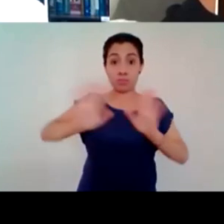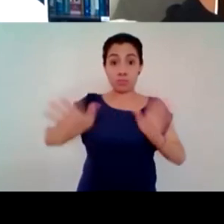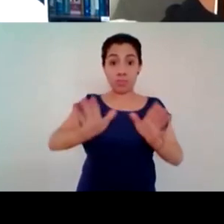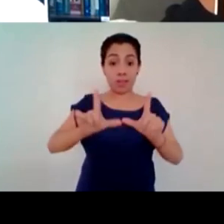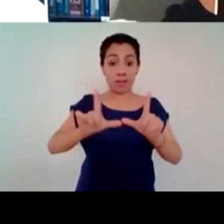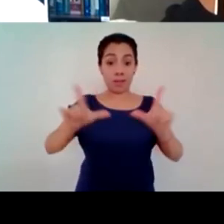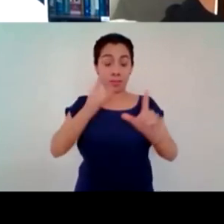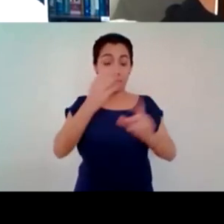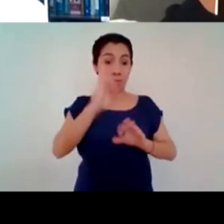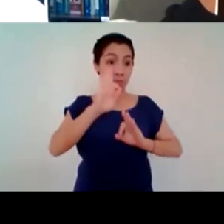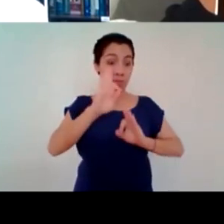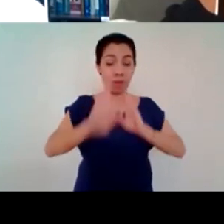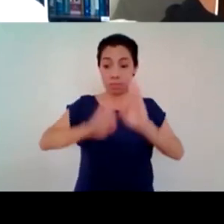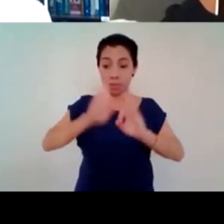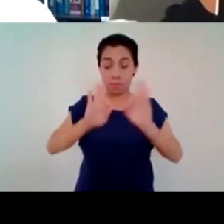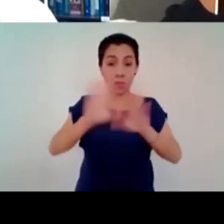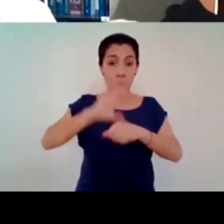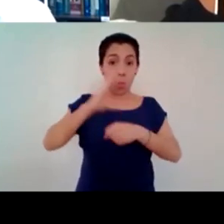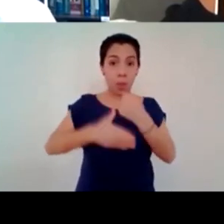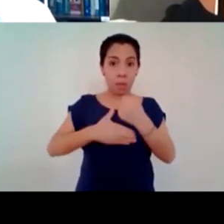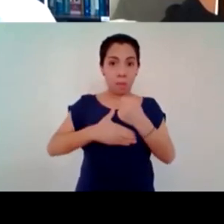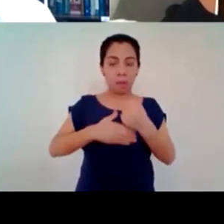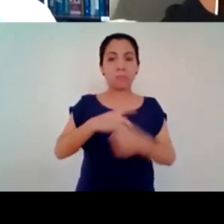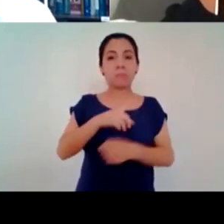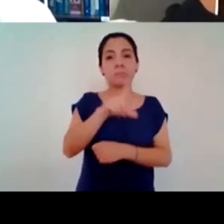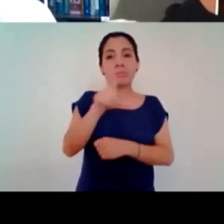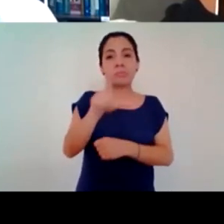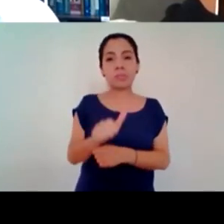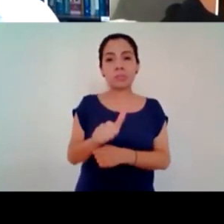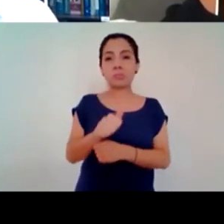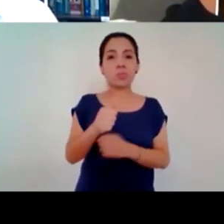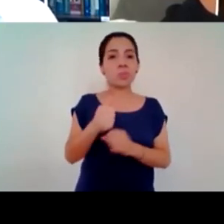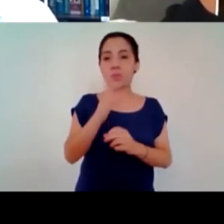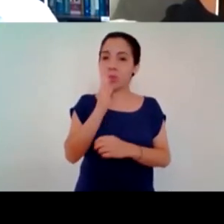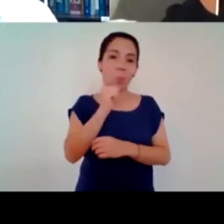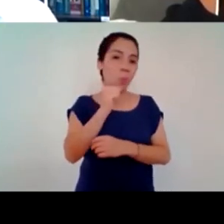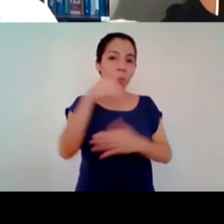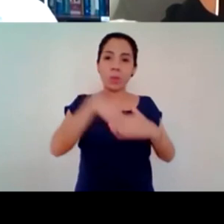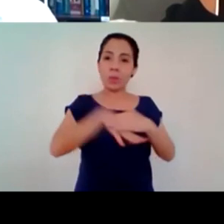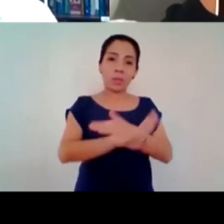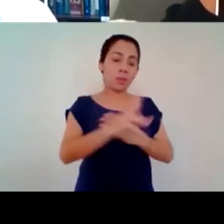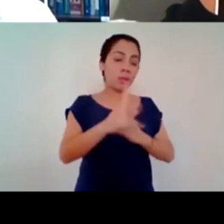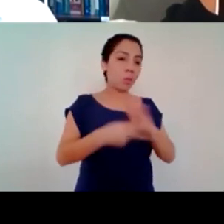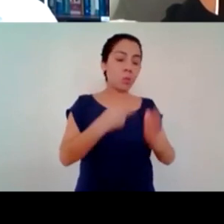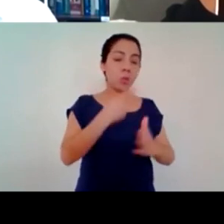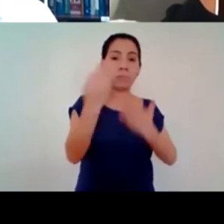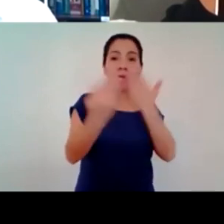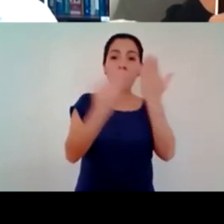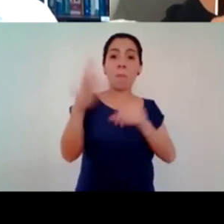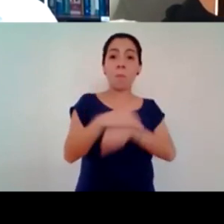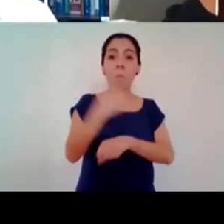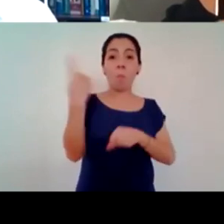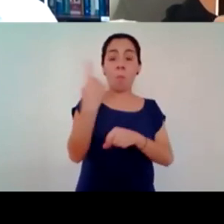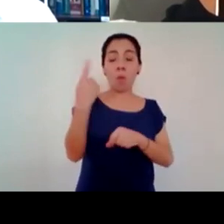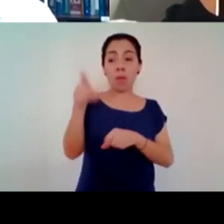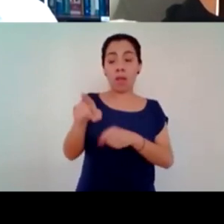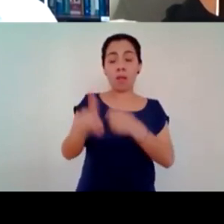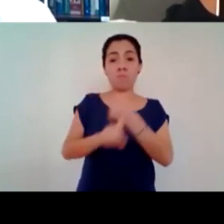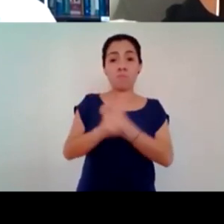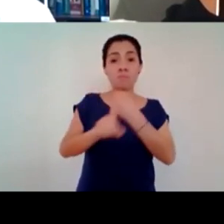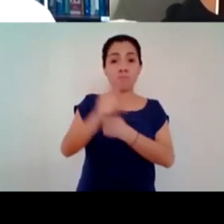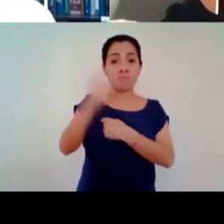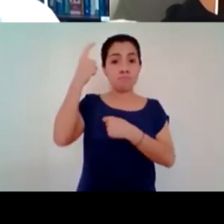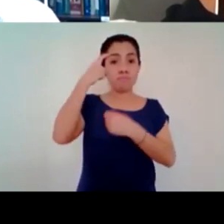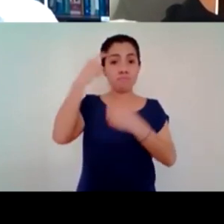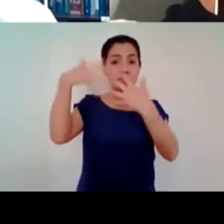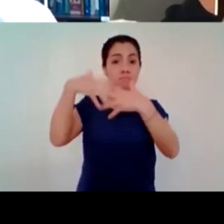neurológico que traen. Y eso para nosotros es un factor muy, muy importante de trabajo, muy preciso y muy